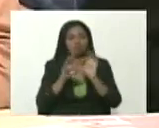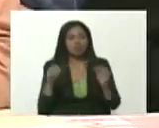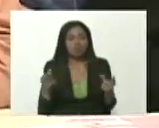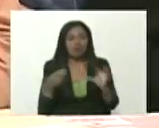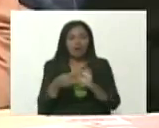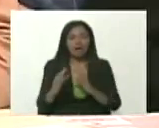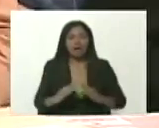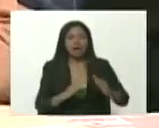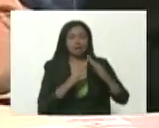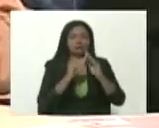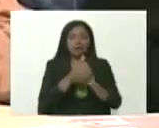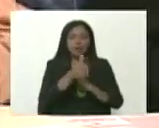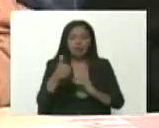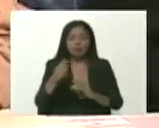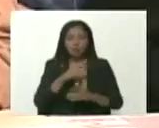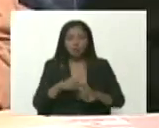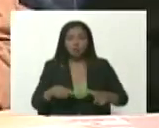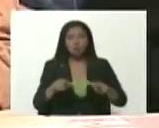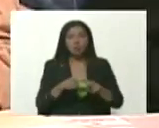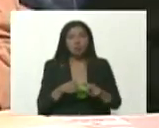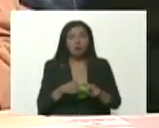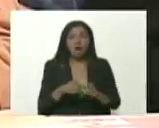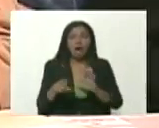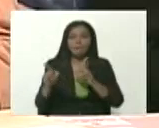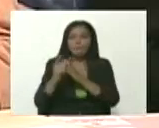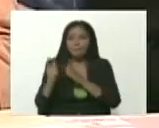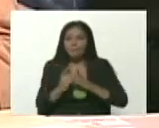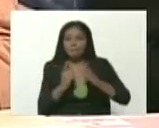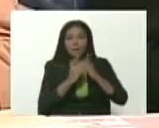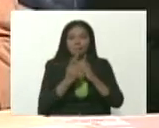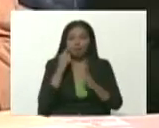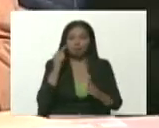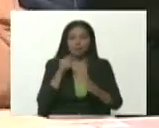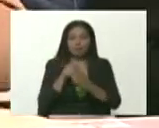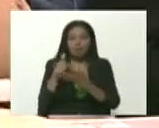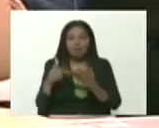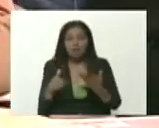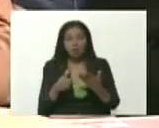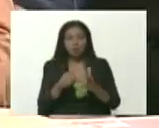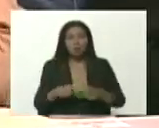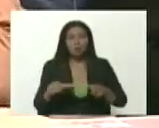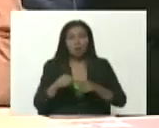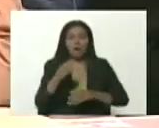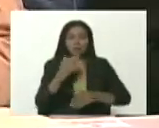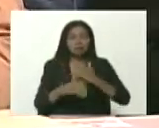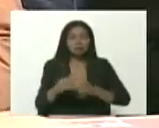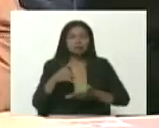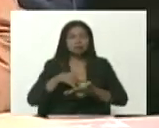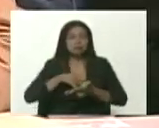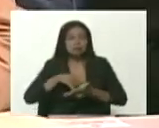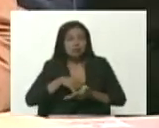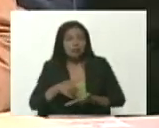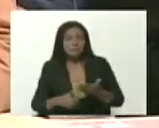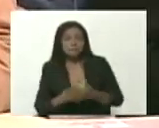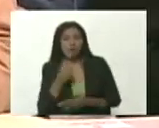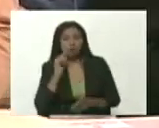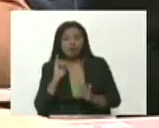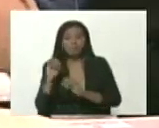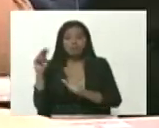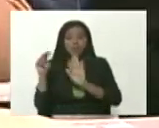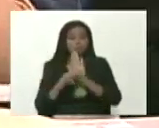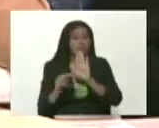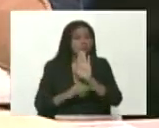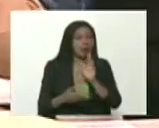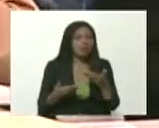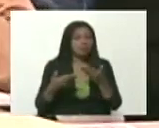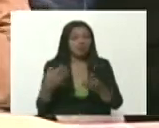por casa, caso por caso, identificando en primer lugar la vulnerabilidad, porque fue un lineamiento que usted ha dado